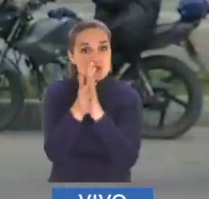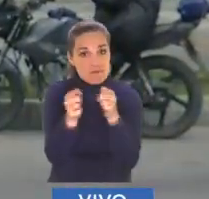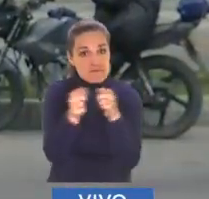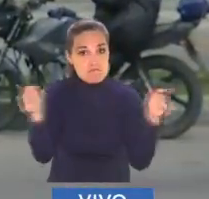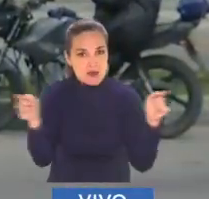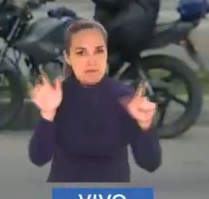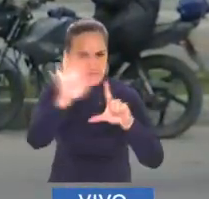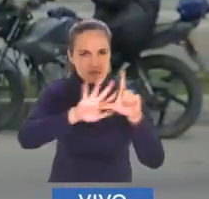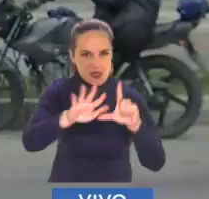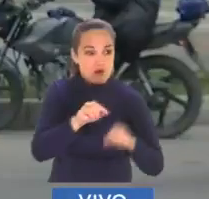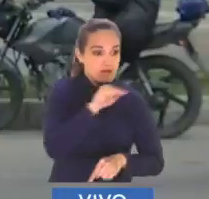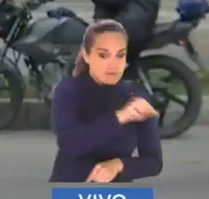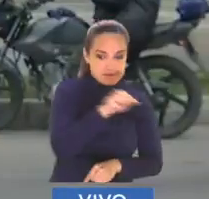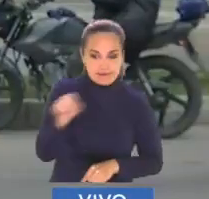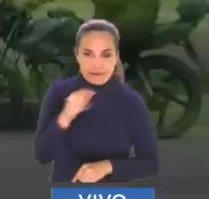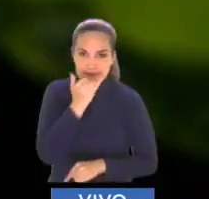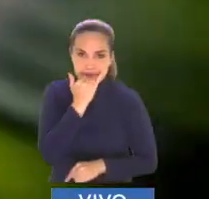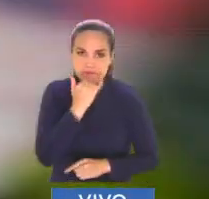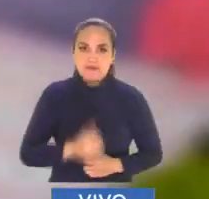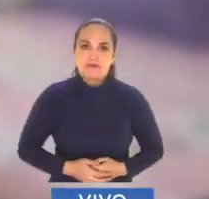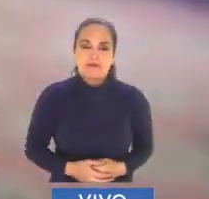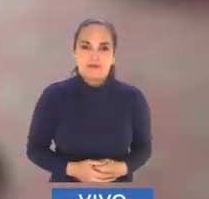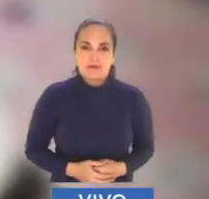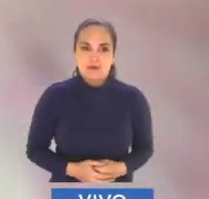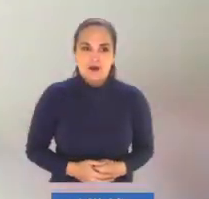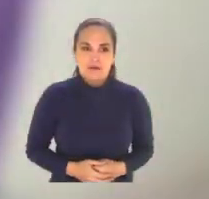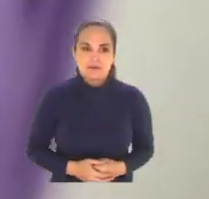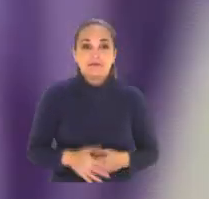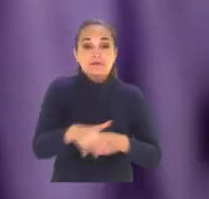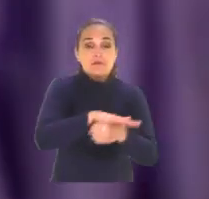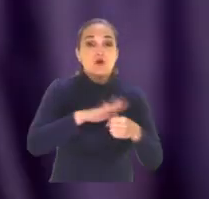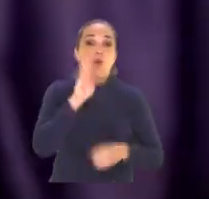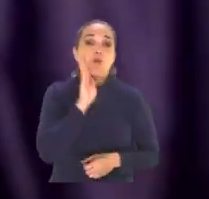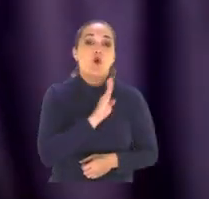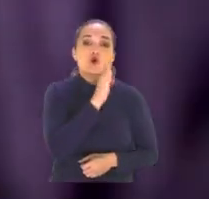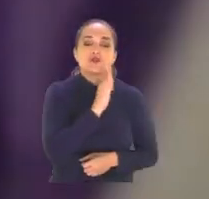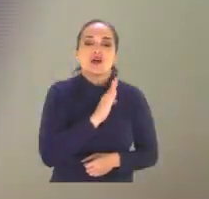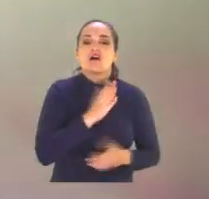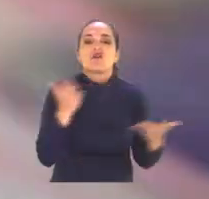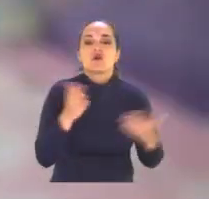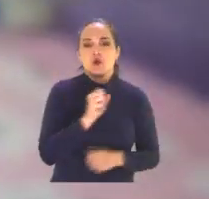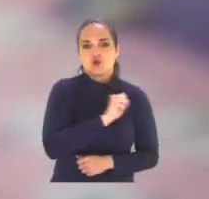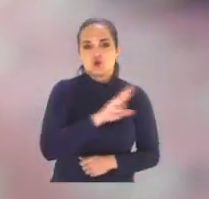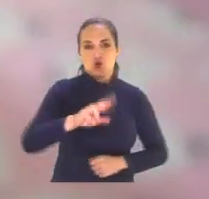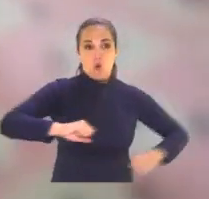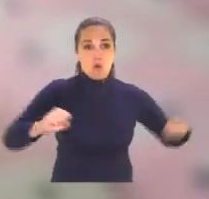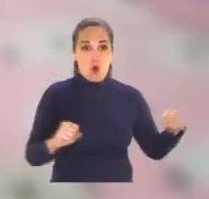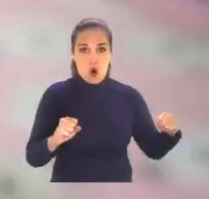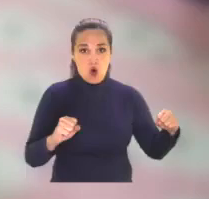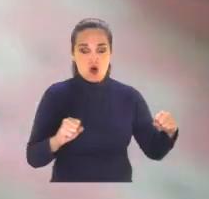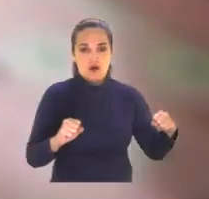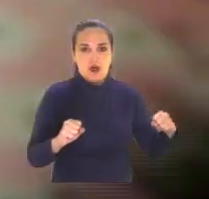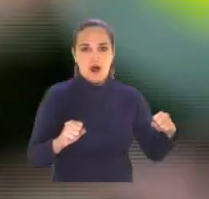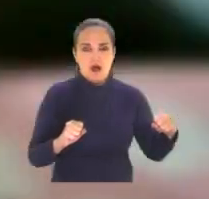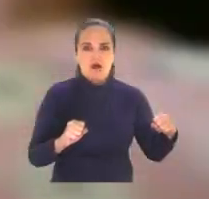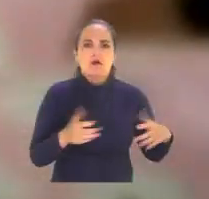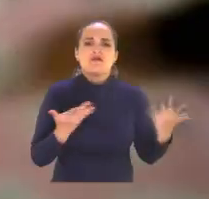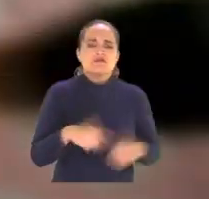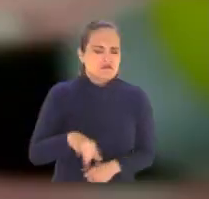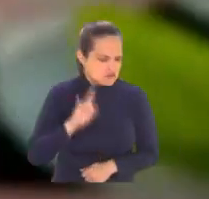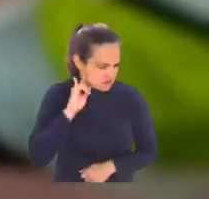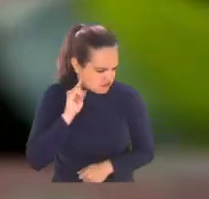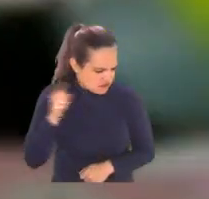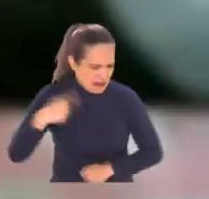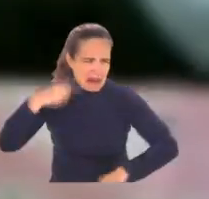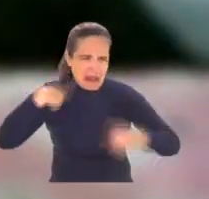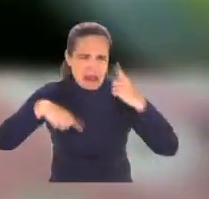casos y este es el informe. Vecinos del barrio Bosa Laureles, en el sur de Bogotá, alertaron a la policía por el abandono de una menor de edad